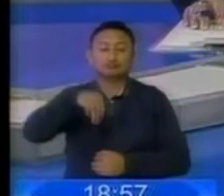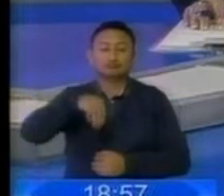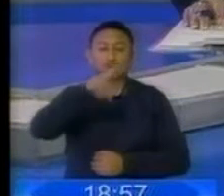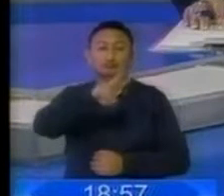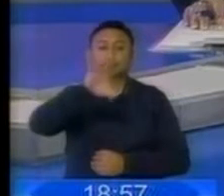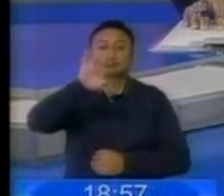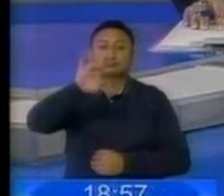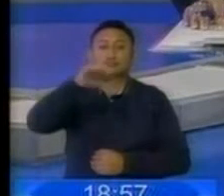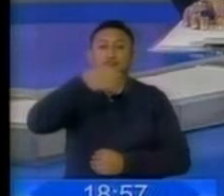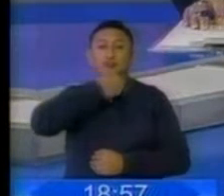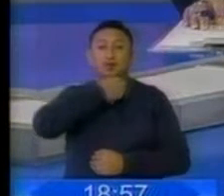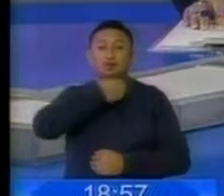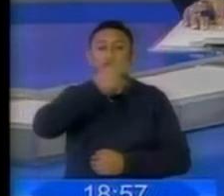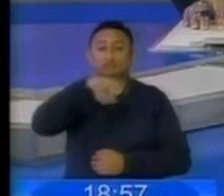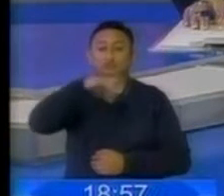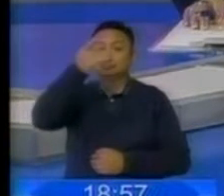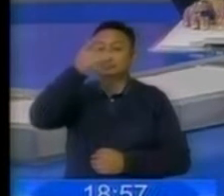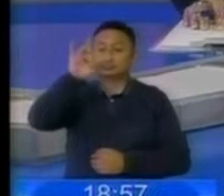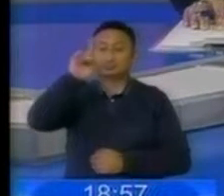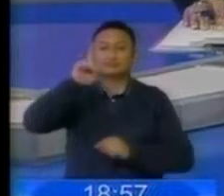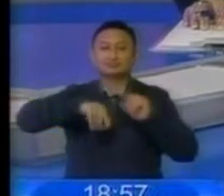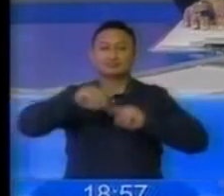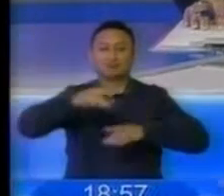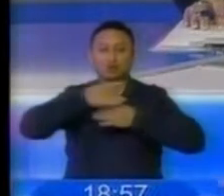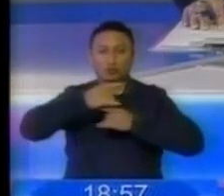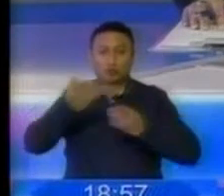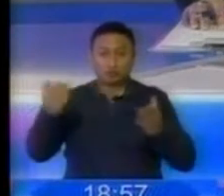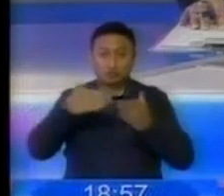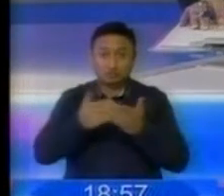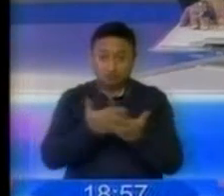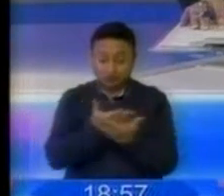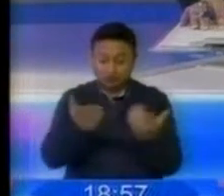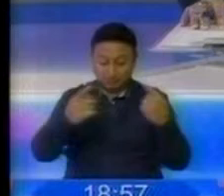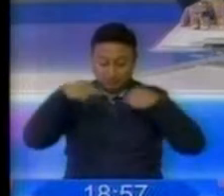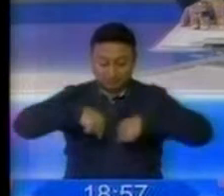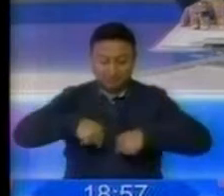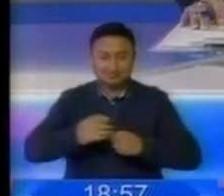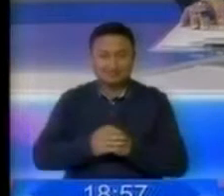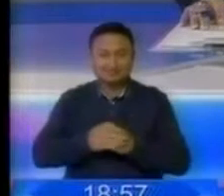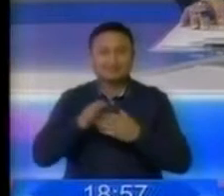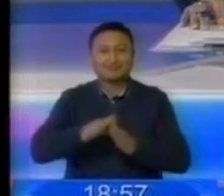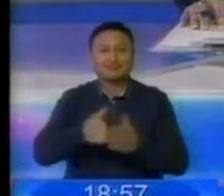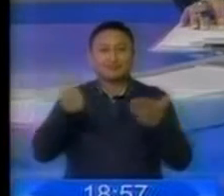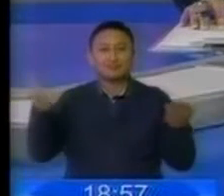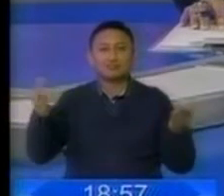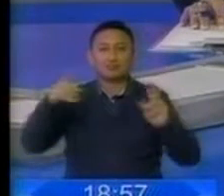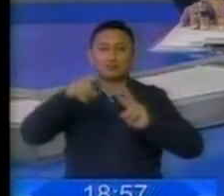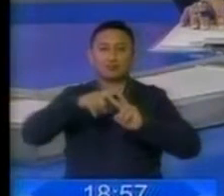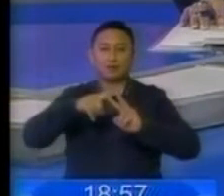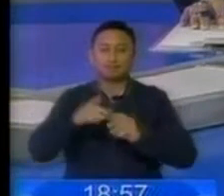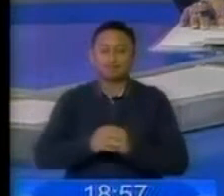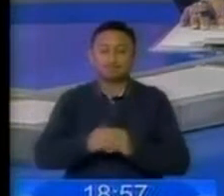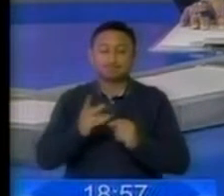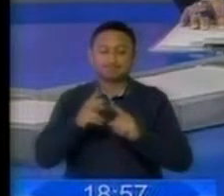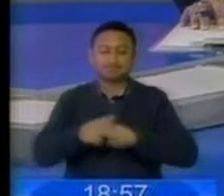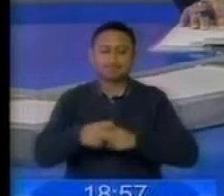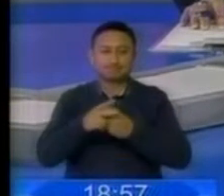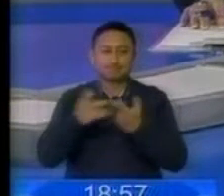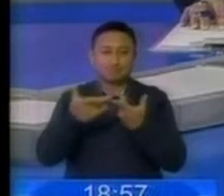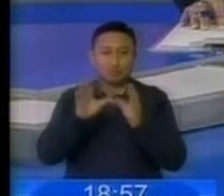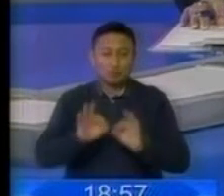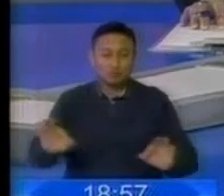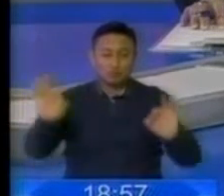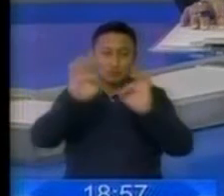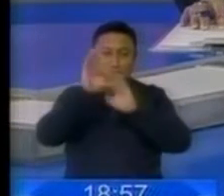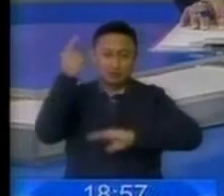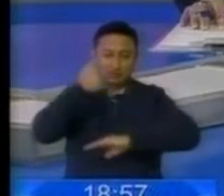Martes 28 de agosto del 2018, amigos, es un gusto estar nuevamente con ustedes aquí en la emisión estelar del Comercio TV con lo más destacado en